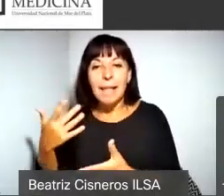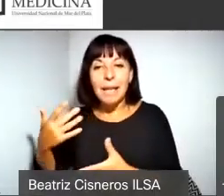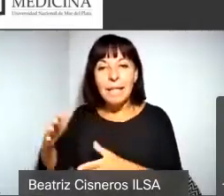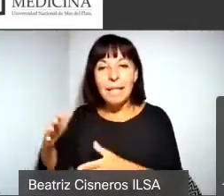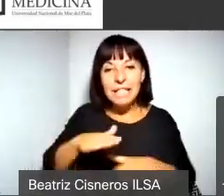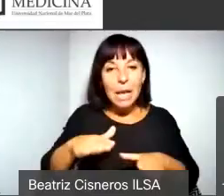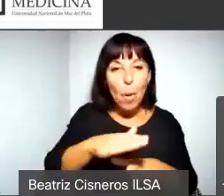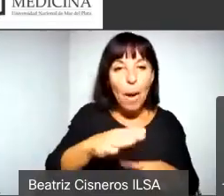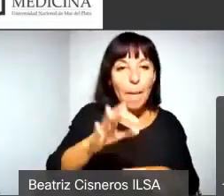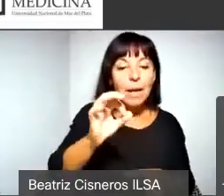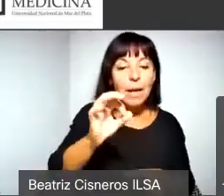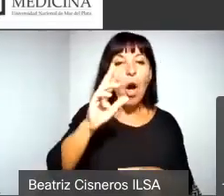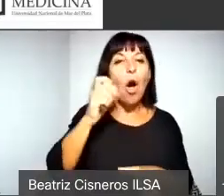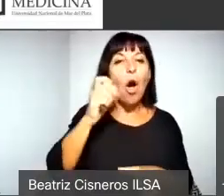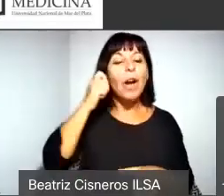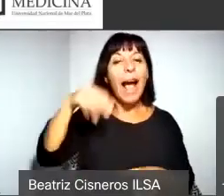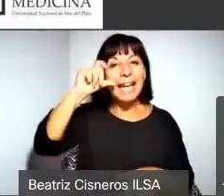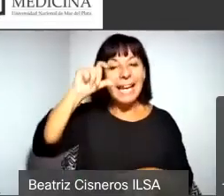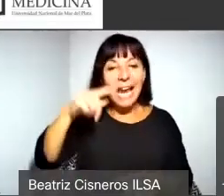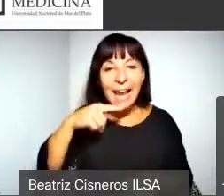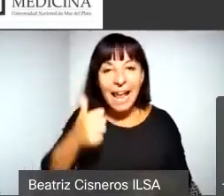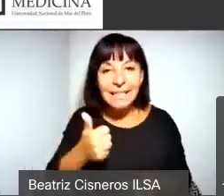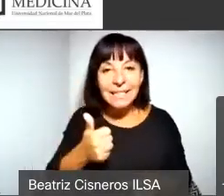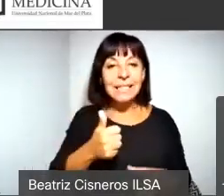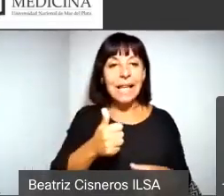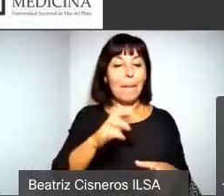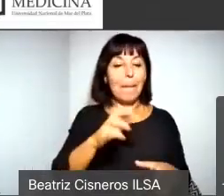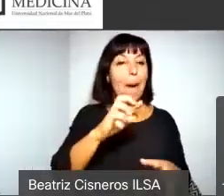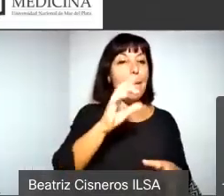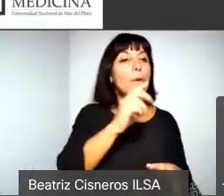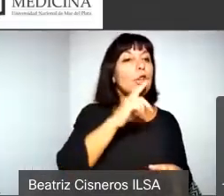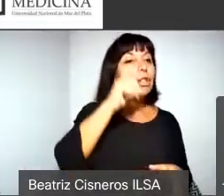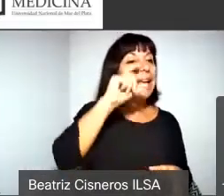organelas, digamos, ¿sí? Y por otro lado tenemos las proteínas